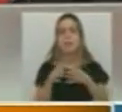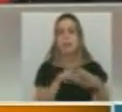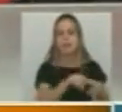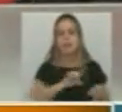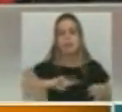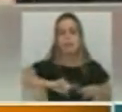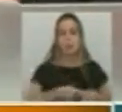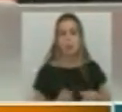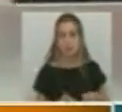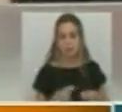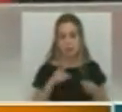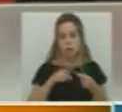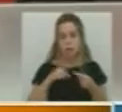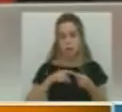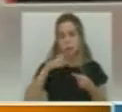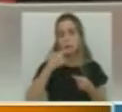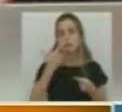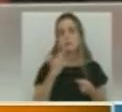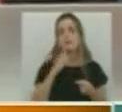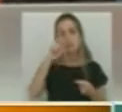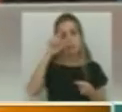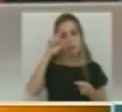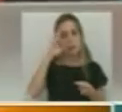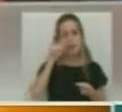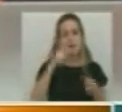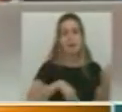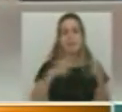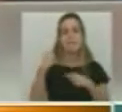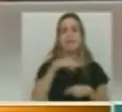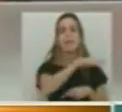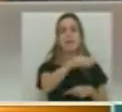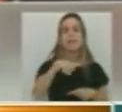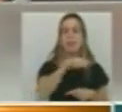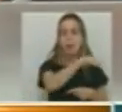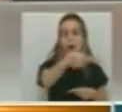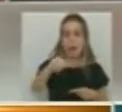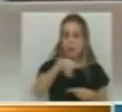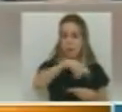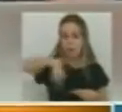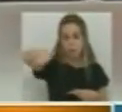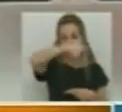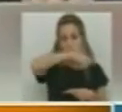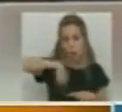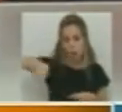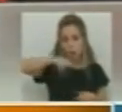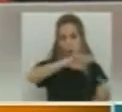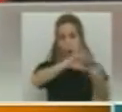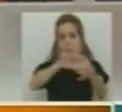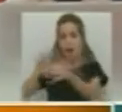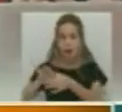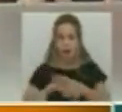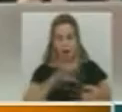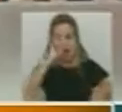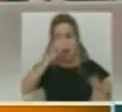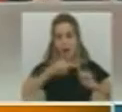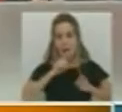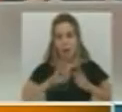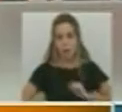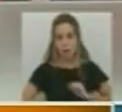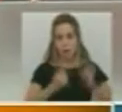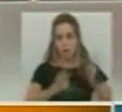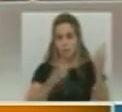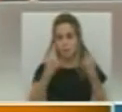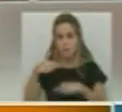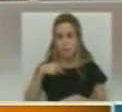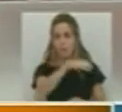en SUTEBA La Matanza, SUTEBA La Plata, SUTEBA Tigre, SUTEBA Quilmes, Bahía Blanca, Escobar. Los